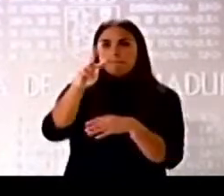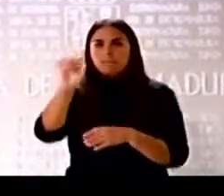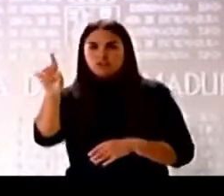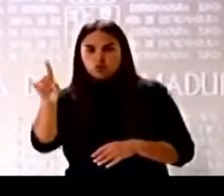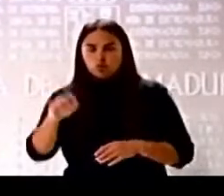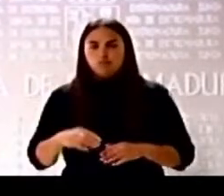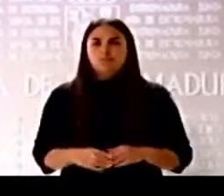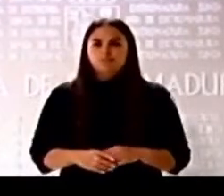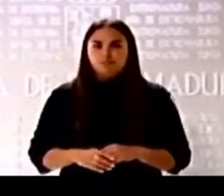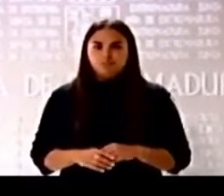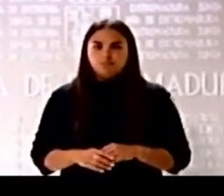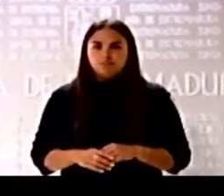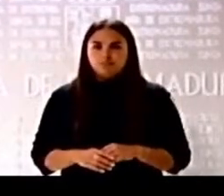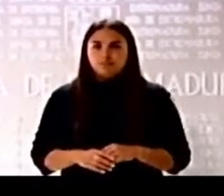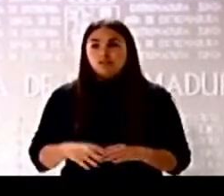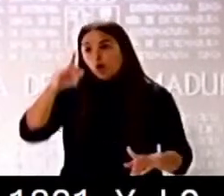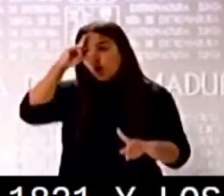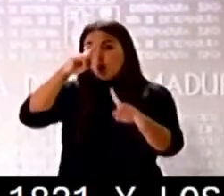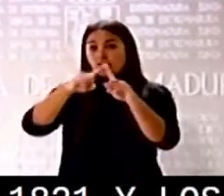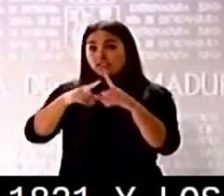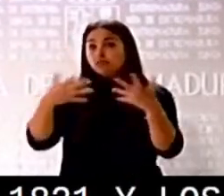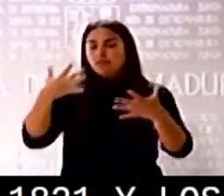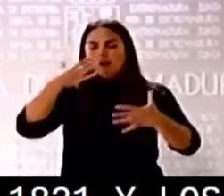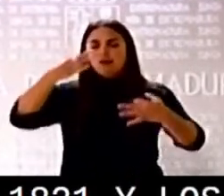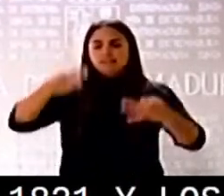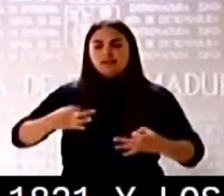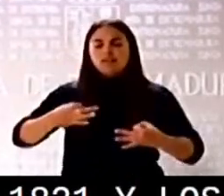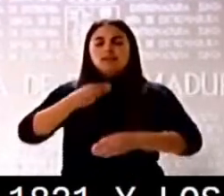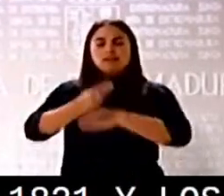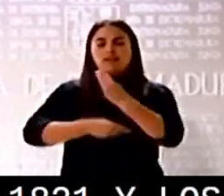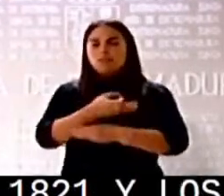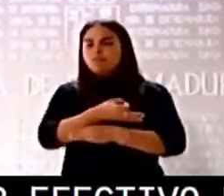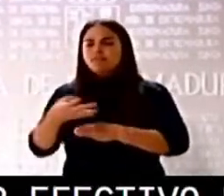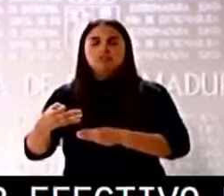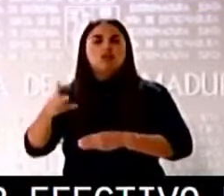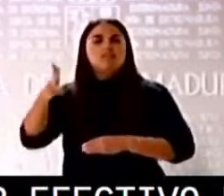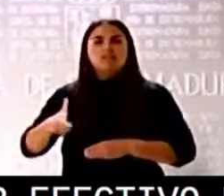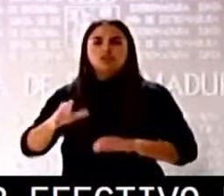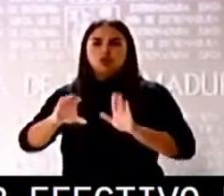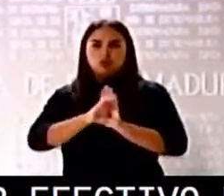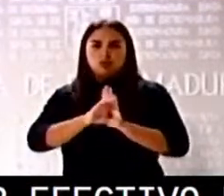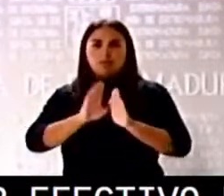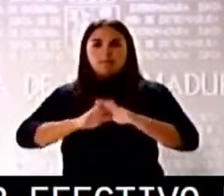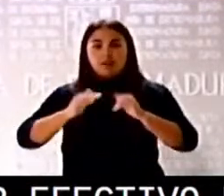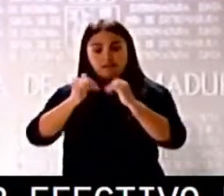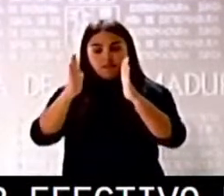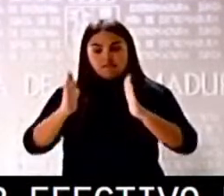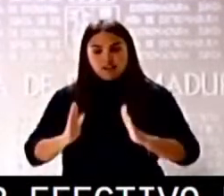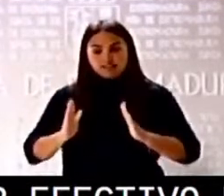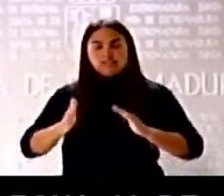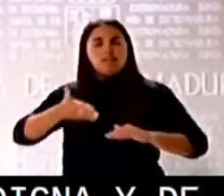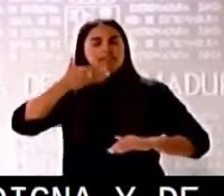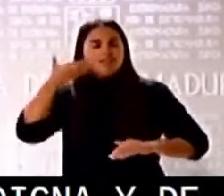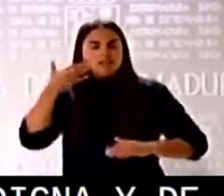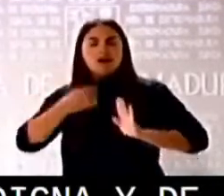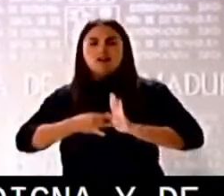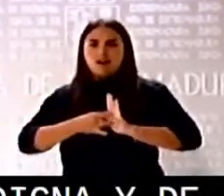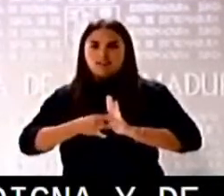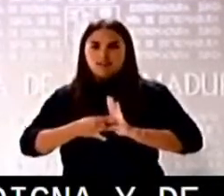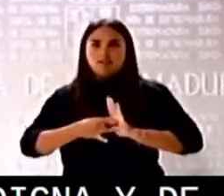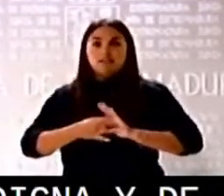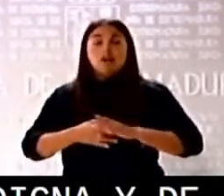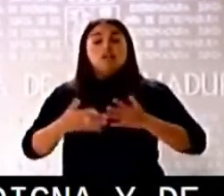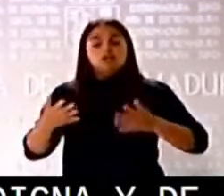1821. El objetivo, por tanto, es garantizar y hacer efectivo el derecho constitucional de una vivienda digna y de calidad, es